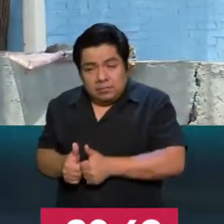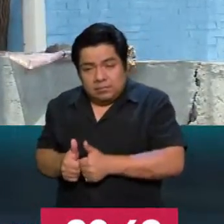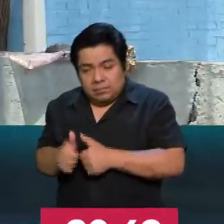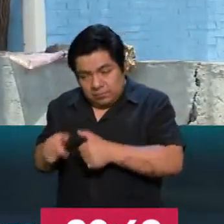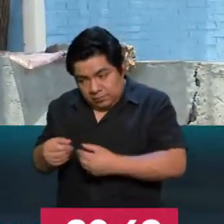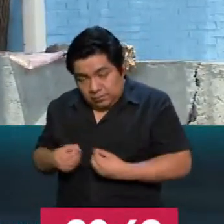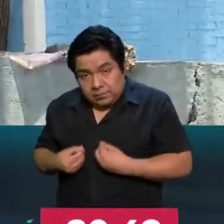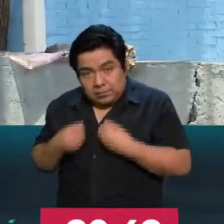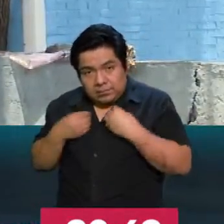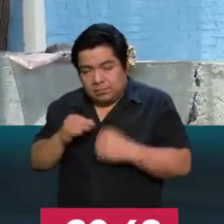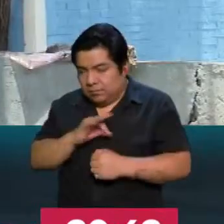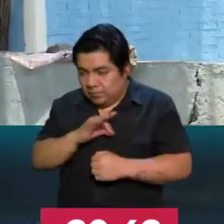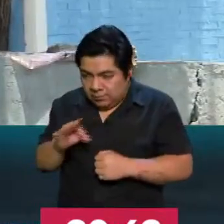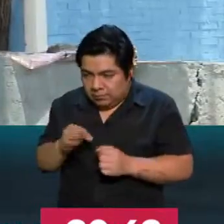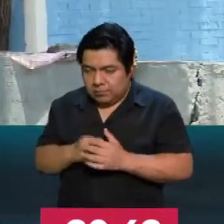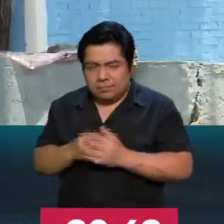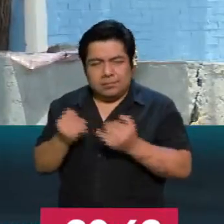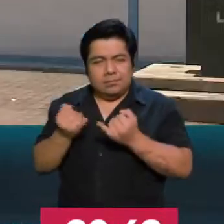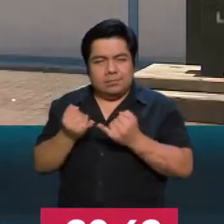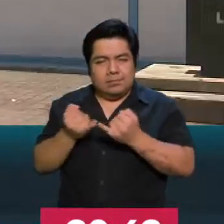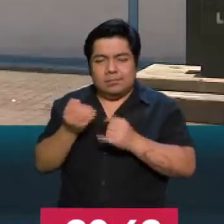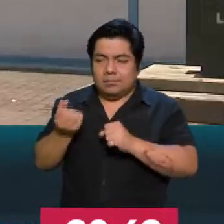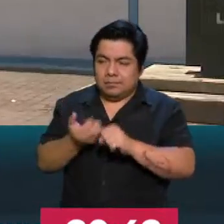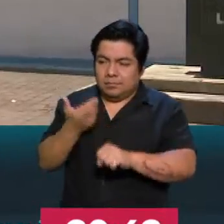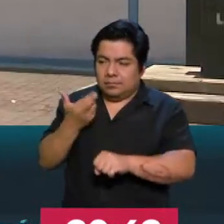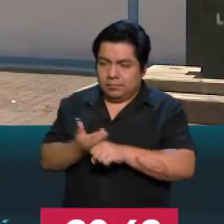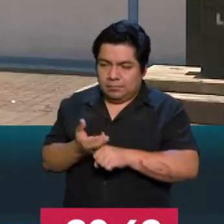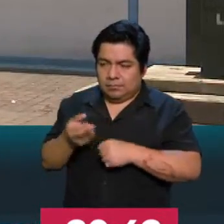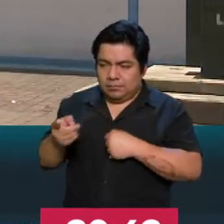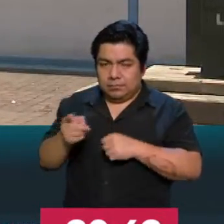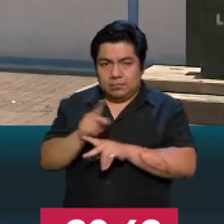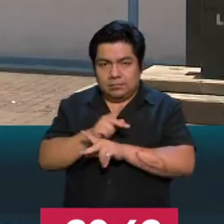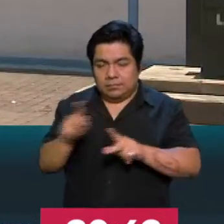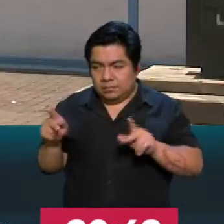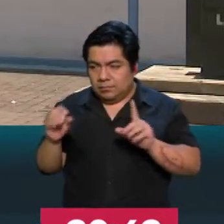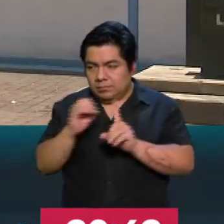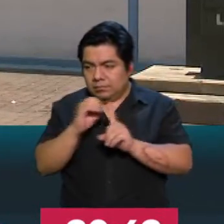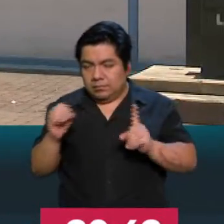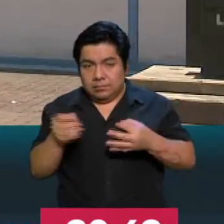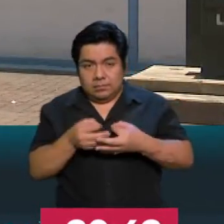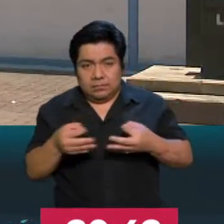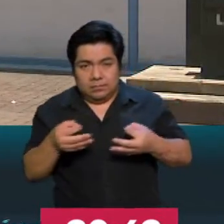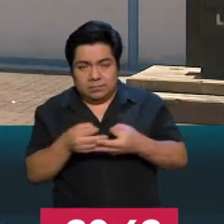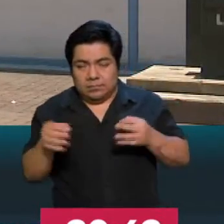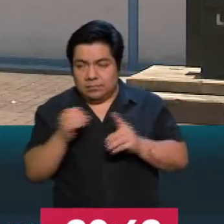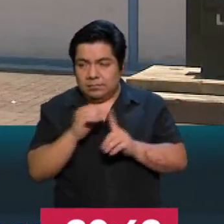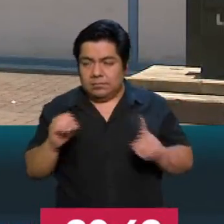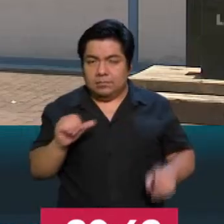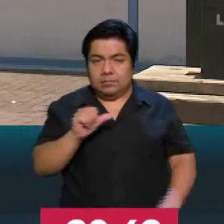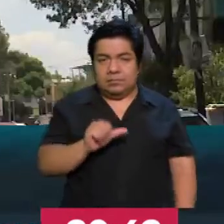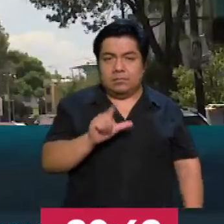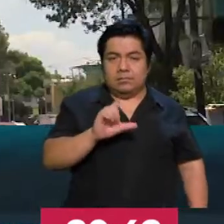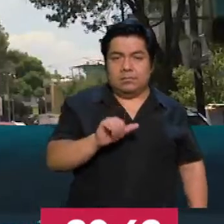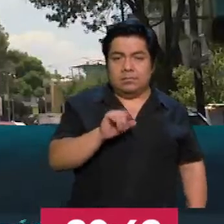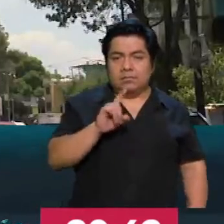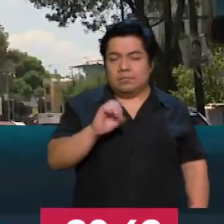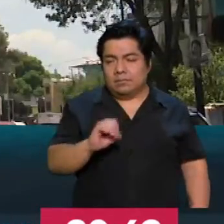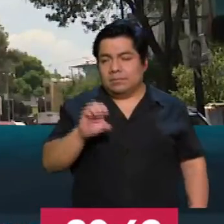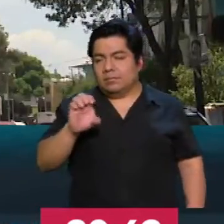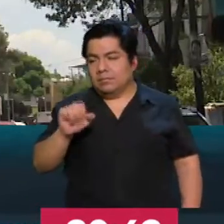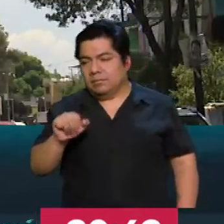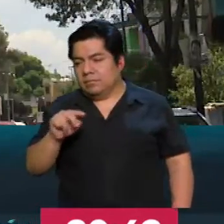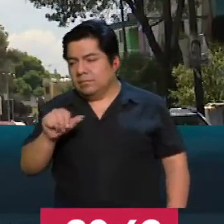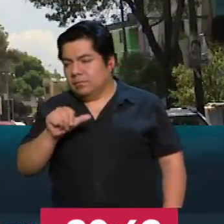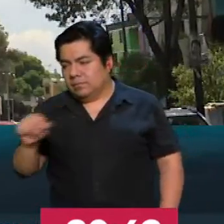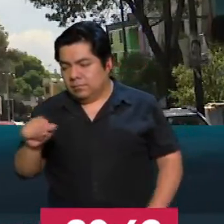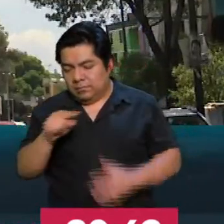ahí, que como también anunció el secretario de Planeación y Ordenamiento Territorial, Alejandro Encinas, tengamos planes maestros